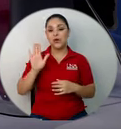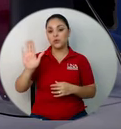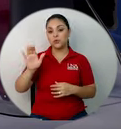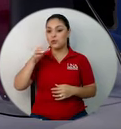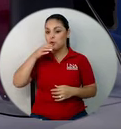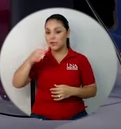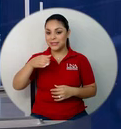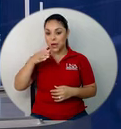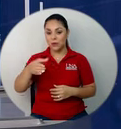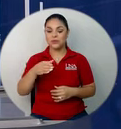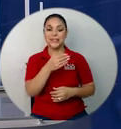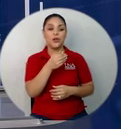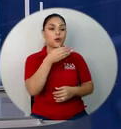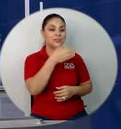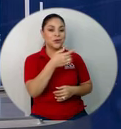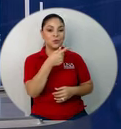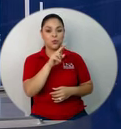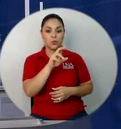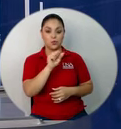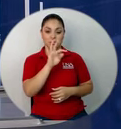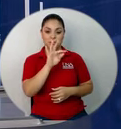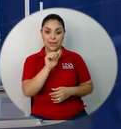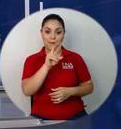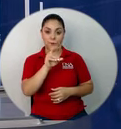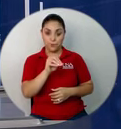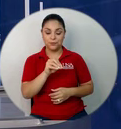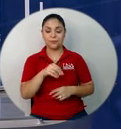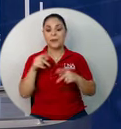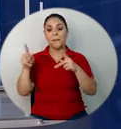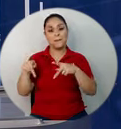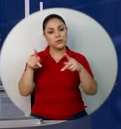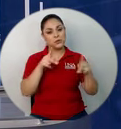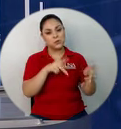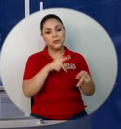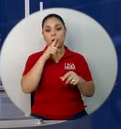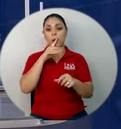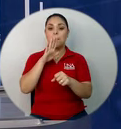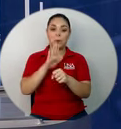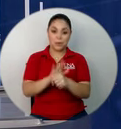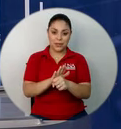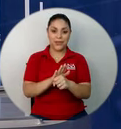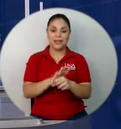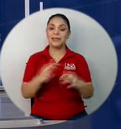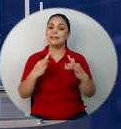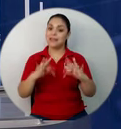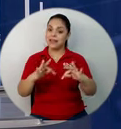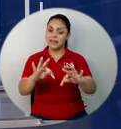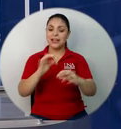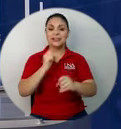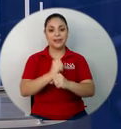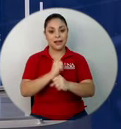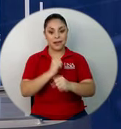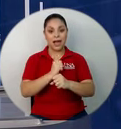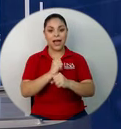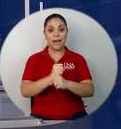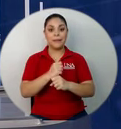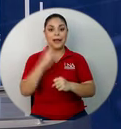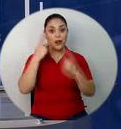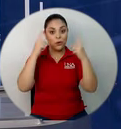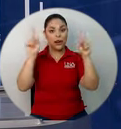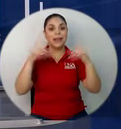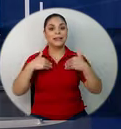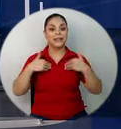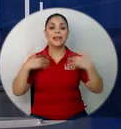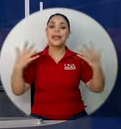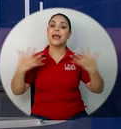y de don Gustavo en el primer bloque, pues las personas, ¿verdad?, se comprometan con tratar de trabajar por tener ese clima organizacional